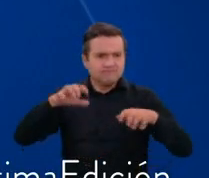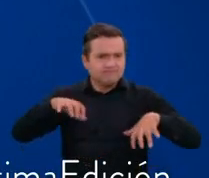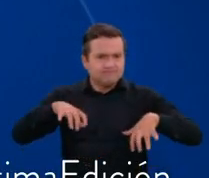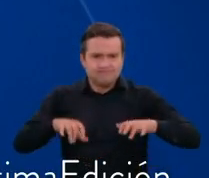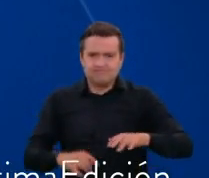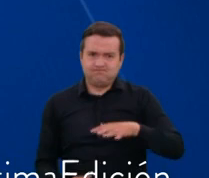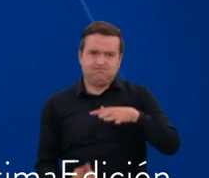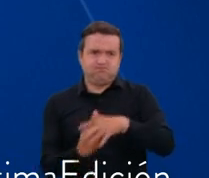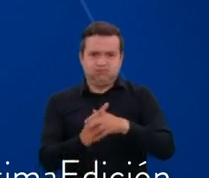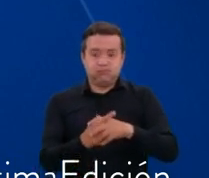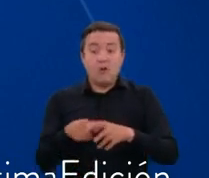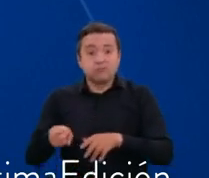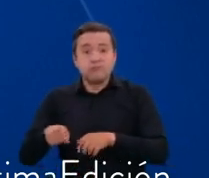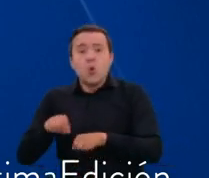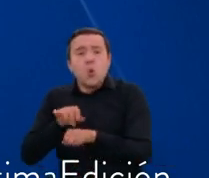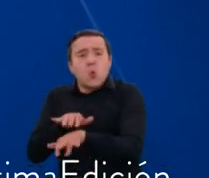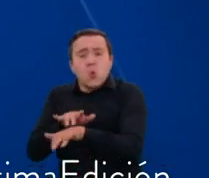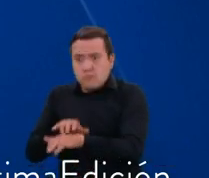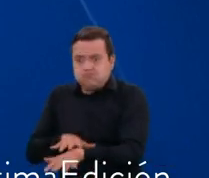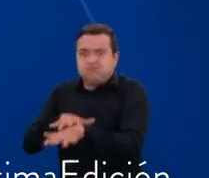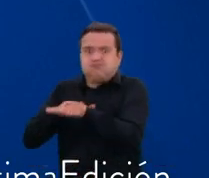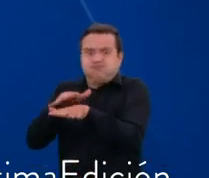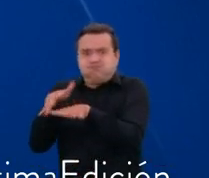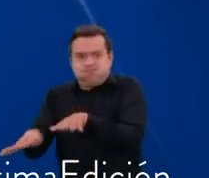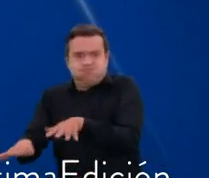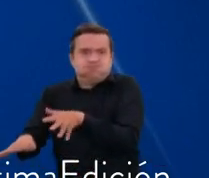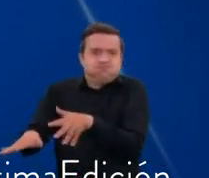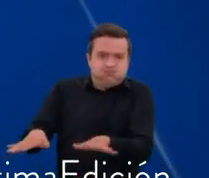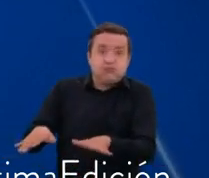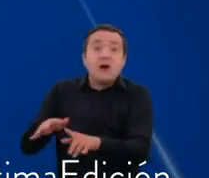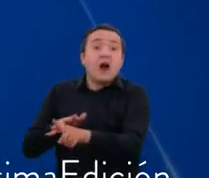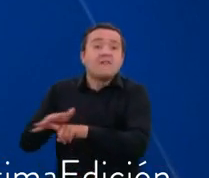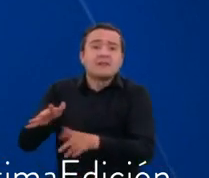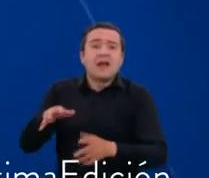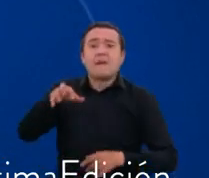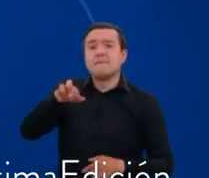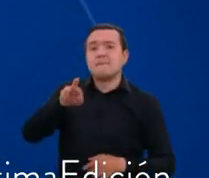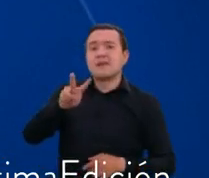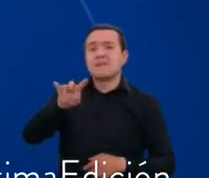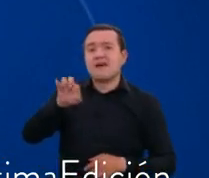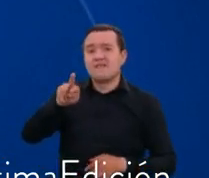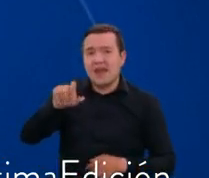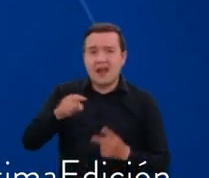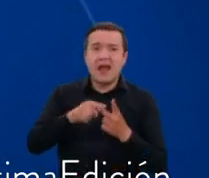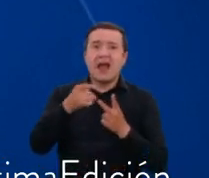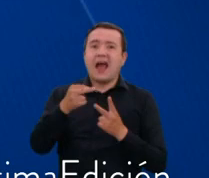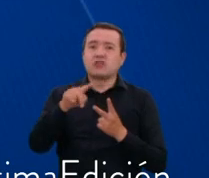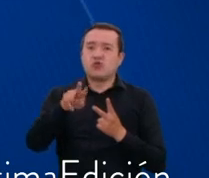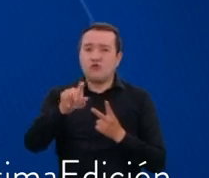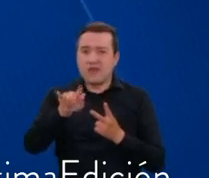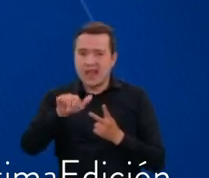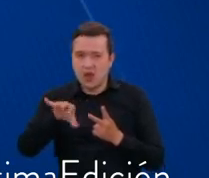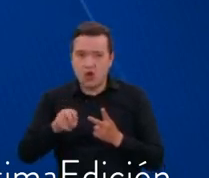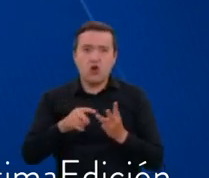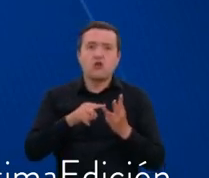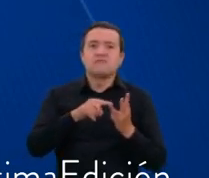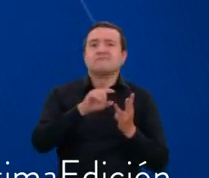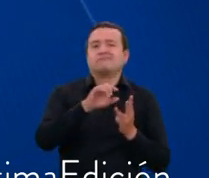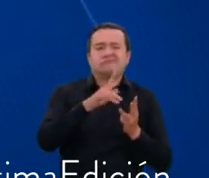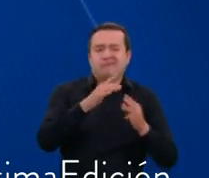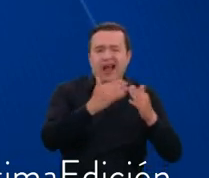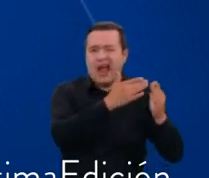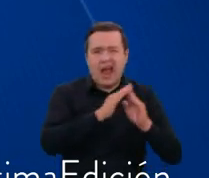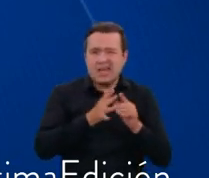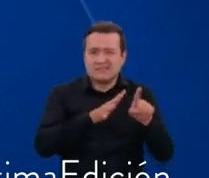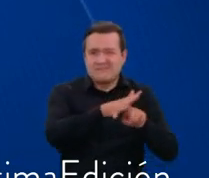varias quebradas desbordadas, vías inundadas en sectores como La Primavera y Hato Viejo y varias casas afectadas. La comunidad habla de 3